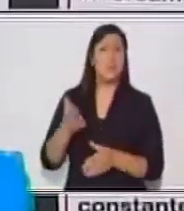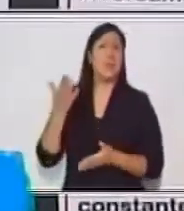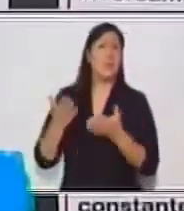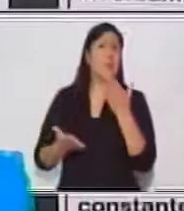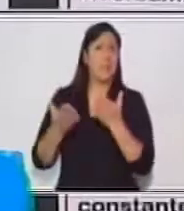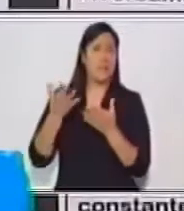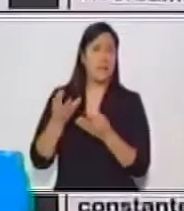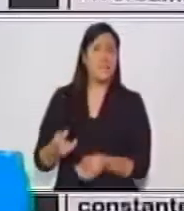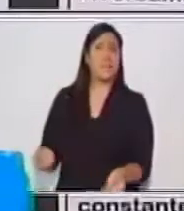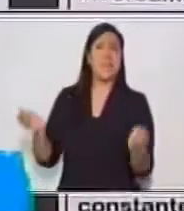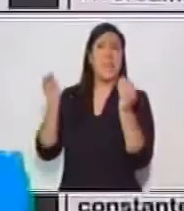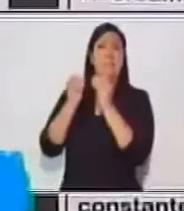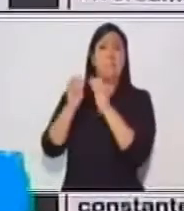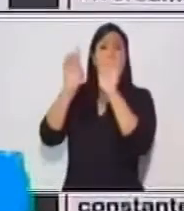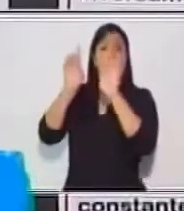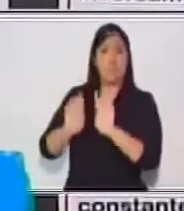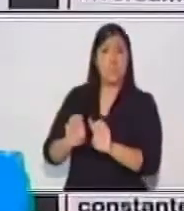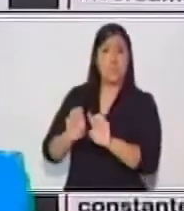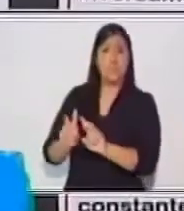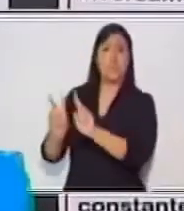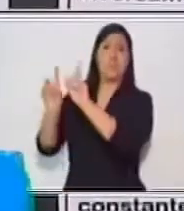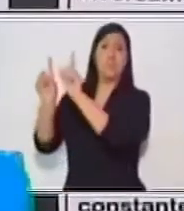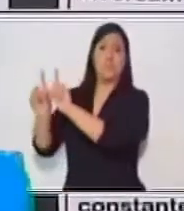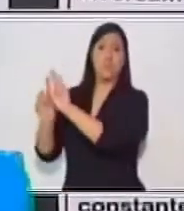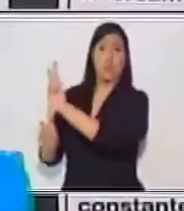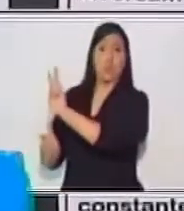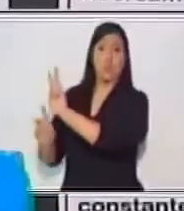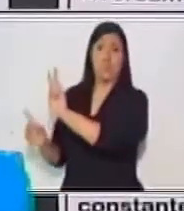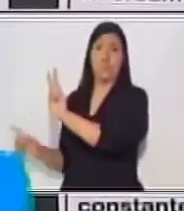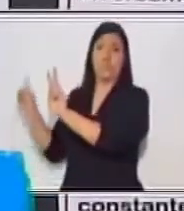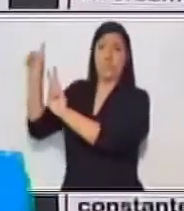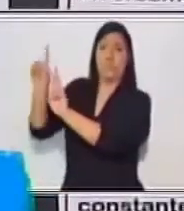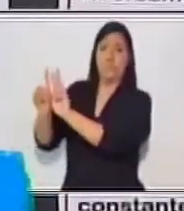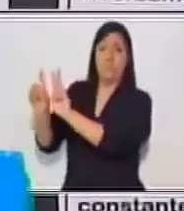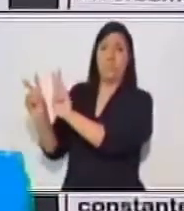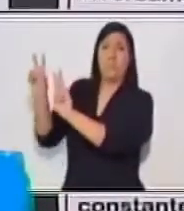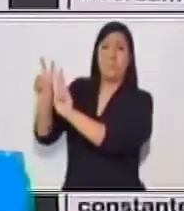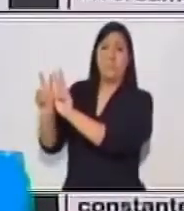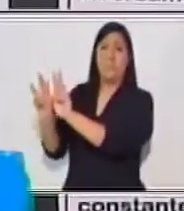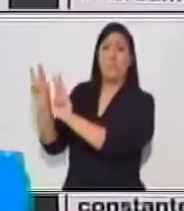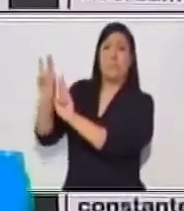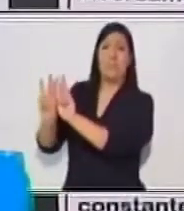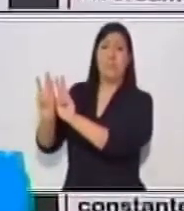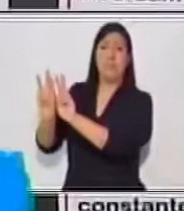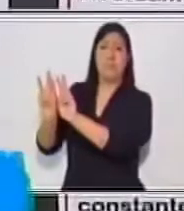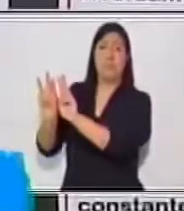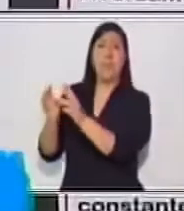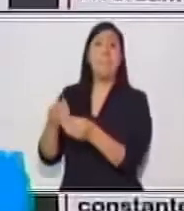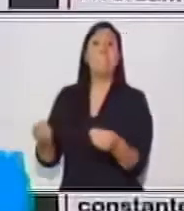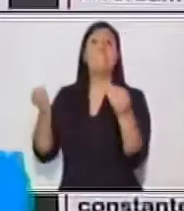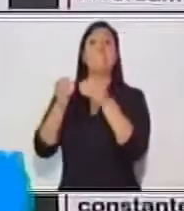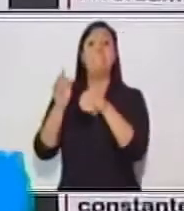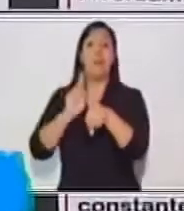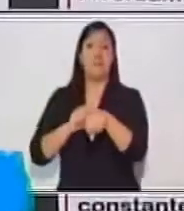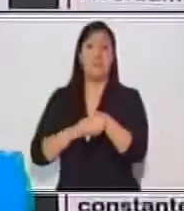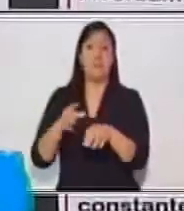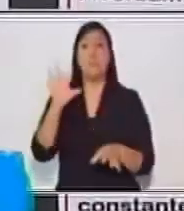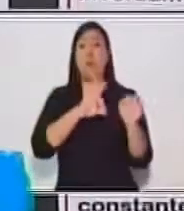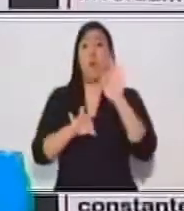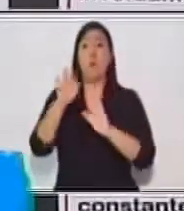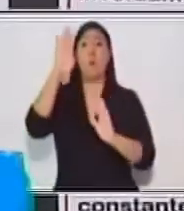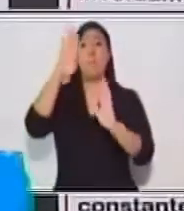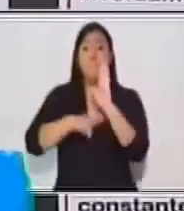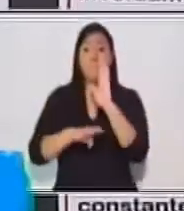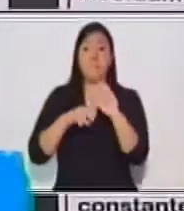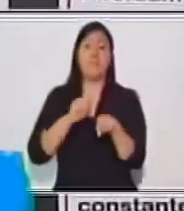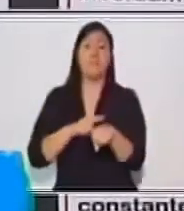el número de trabajadores? ¿Qué piensas? ¿Se tardarían más o se tardarían menos tiempo? A ver, si vamos